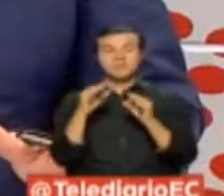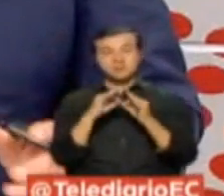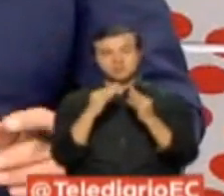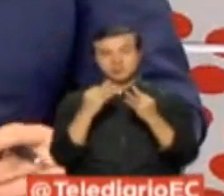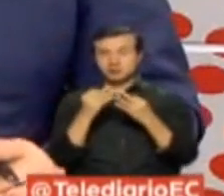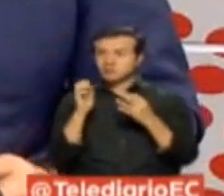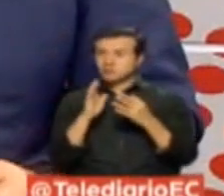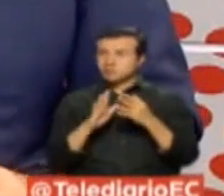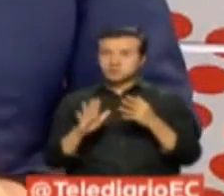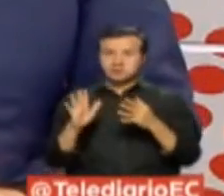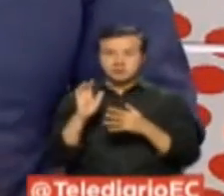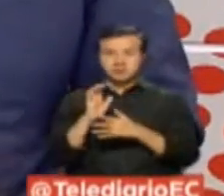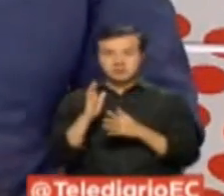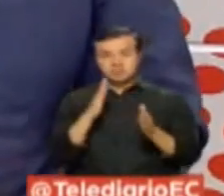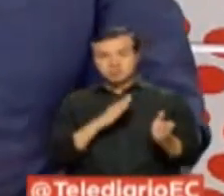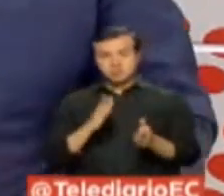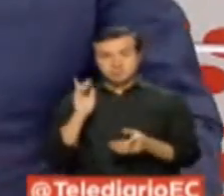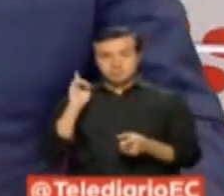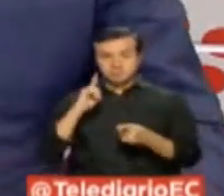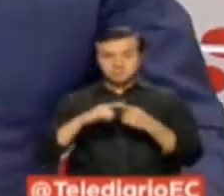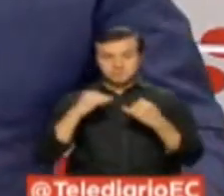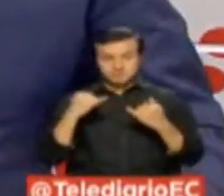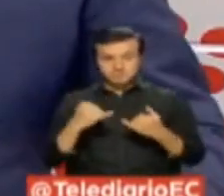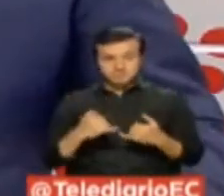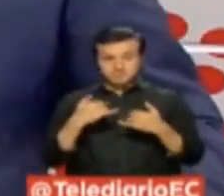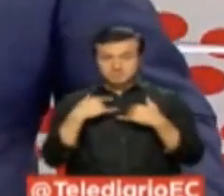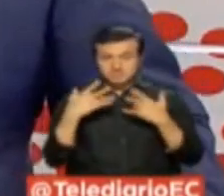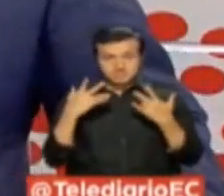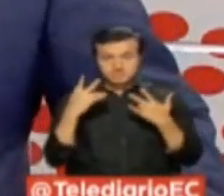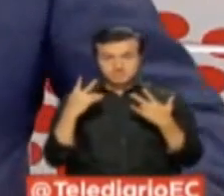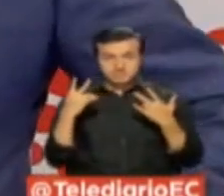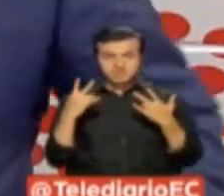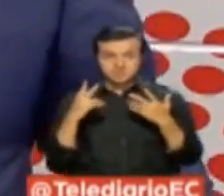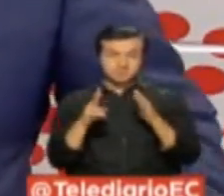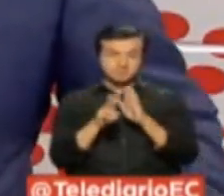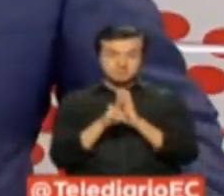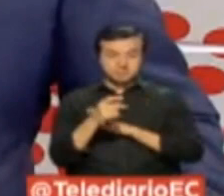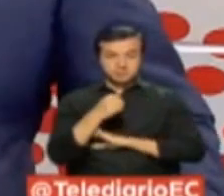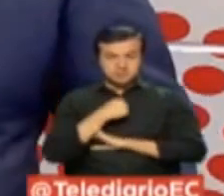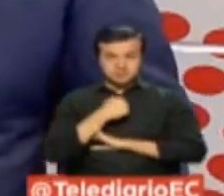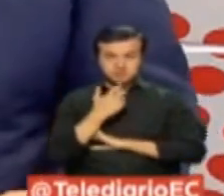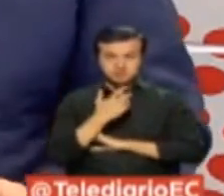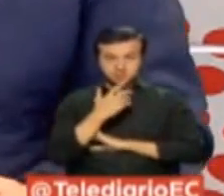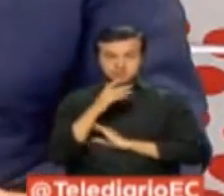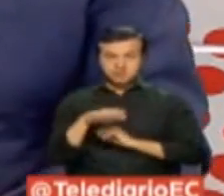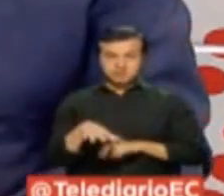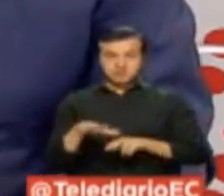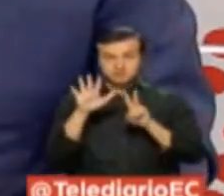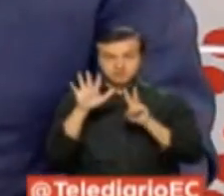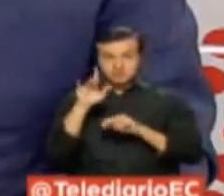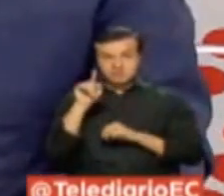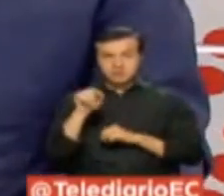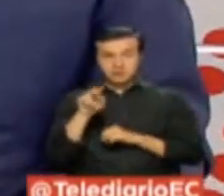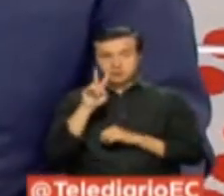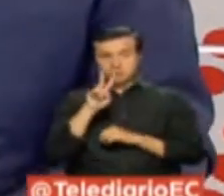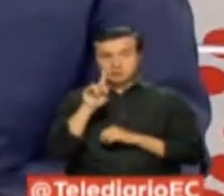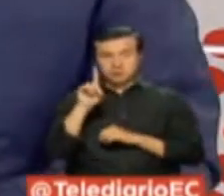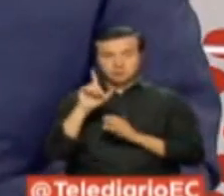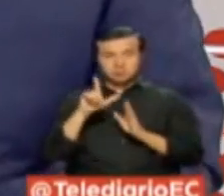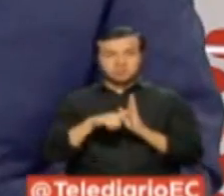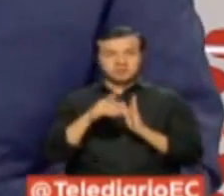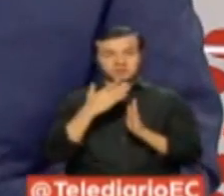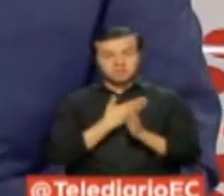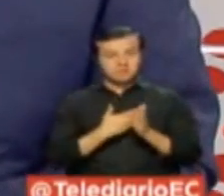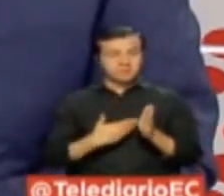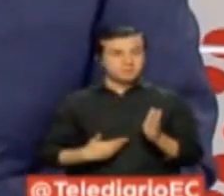familias ecuatorianas que todavía no tienen una vivienda propia. 7 de la mañana, 21 minutos, el presidente